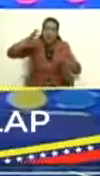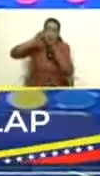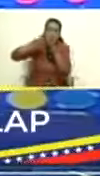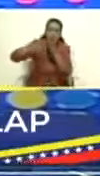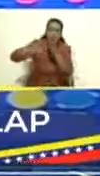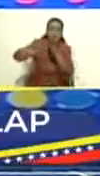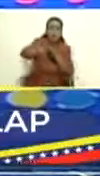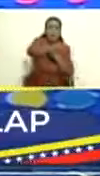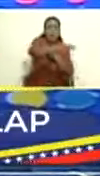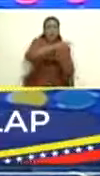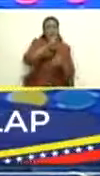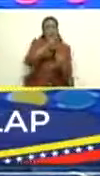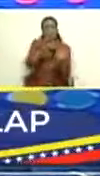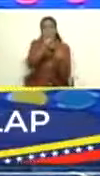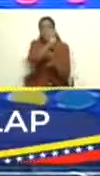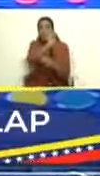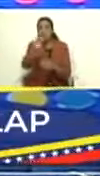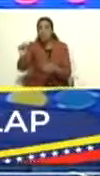del sur de Aragua,